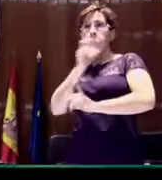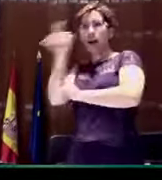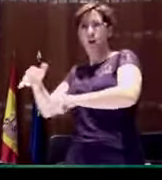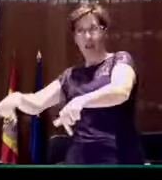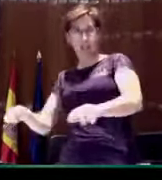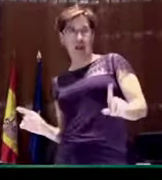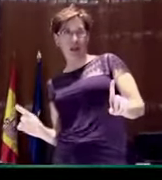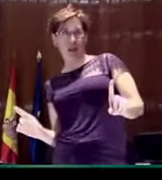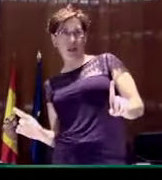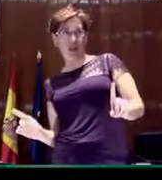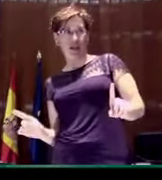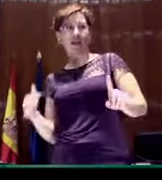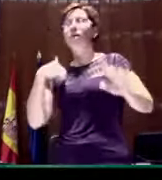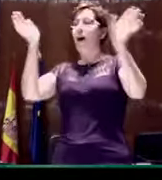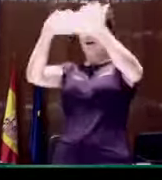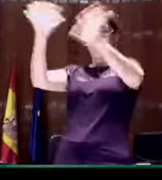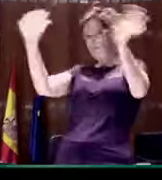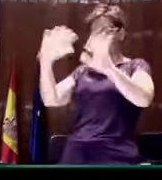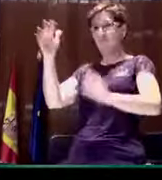cosa que quiero que tengan en mente